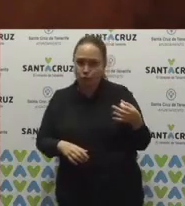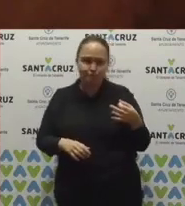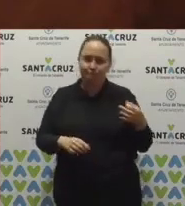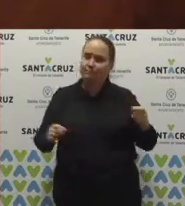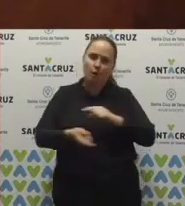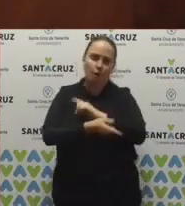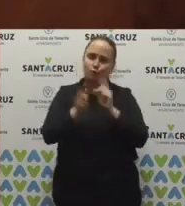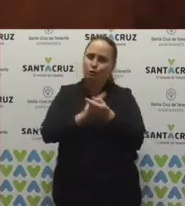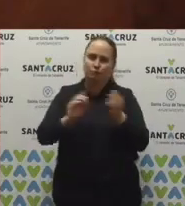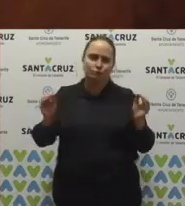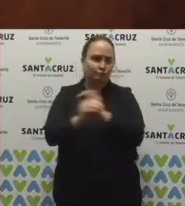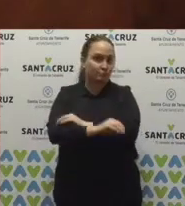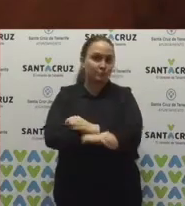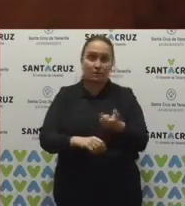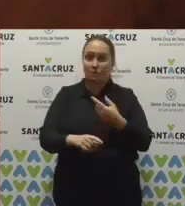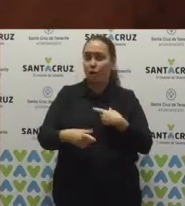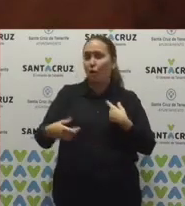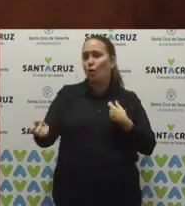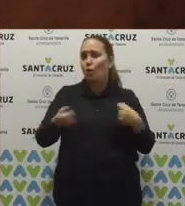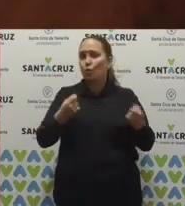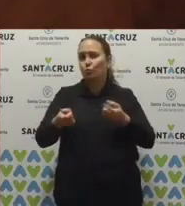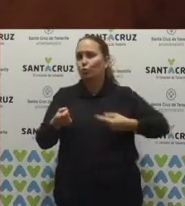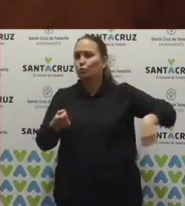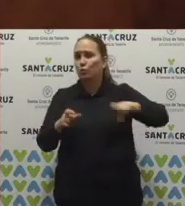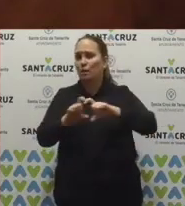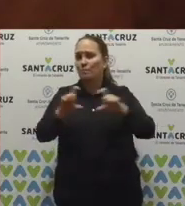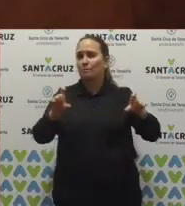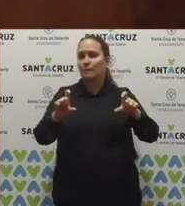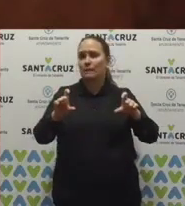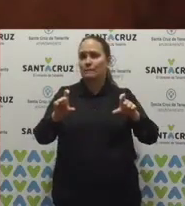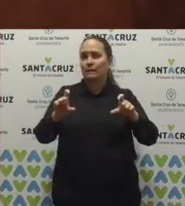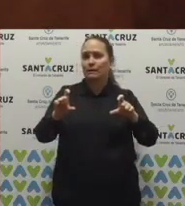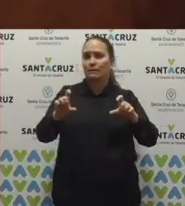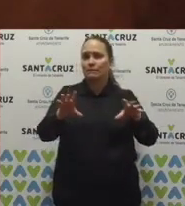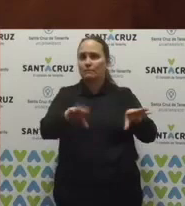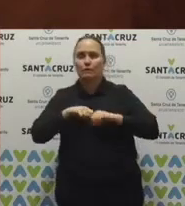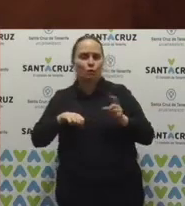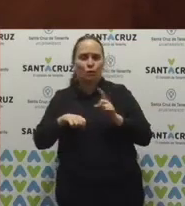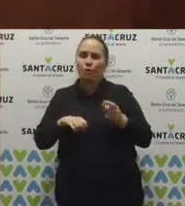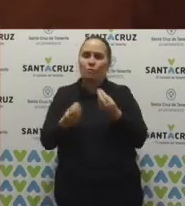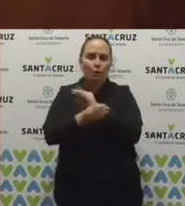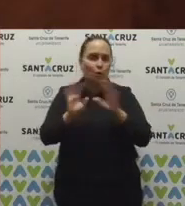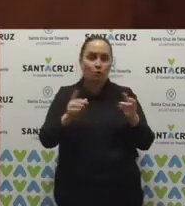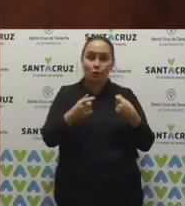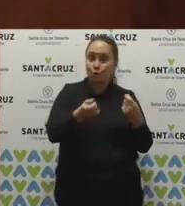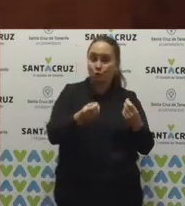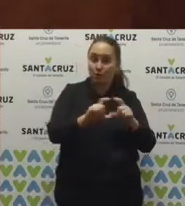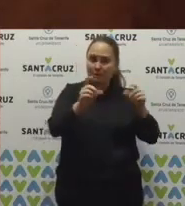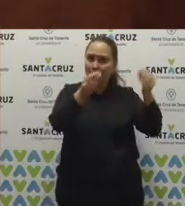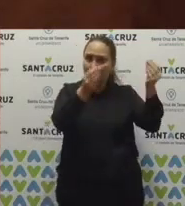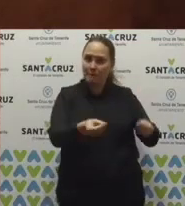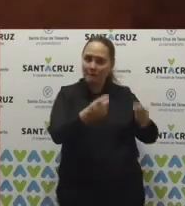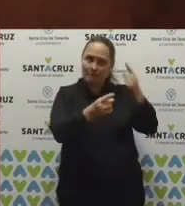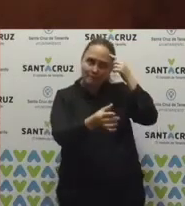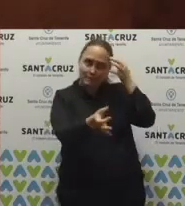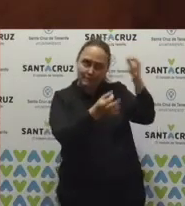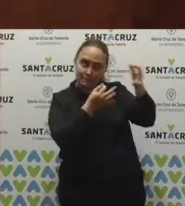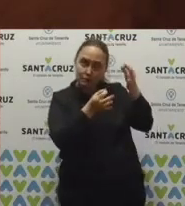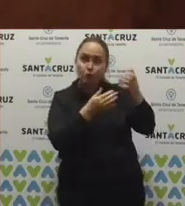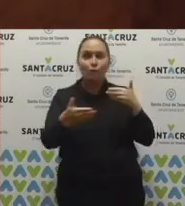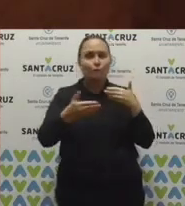estricto sobre la empresa adjudicataria y redactar en el futuro unos pliegos que permitan